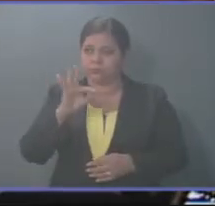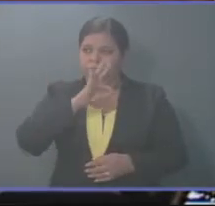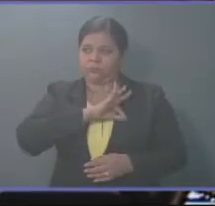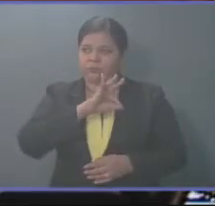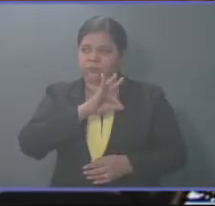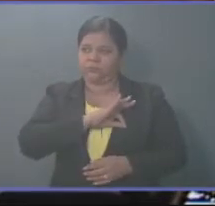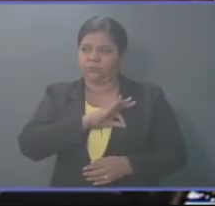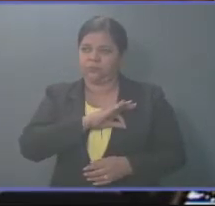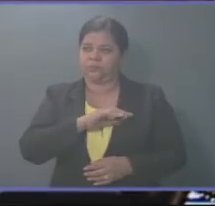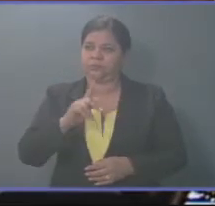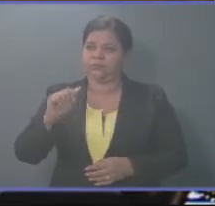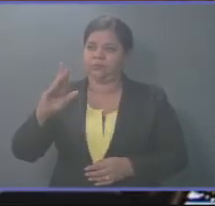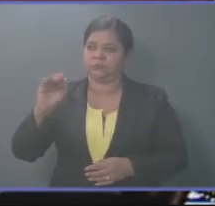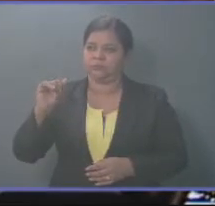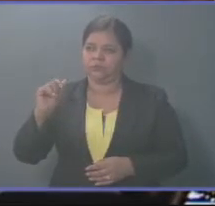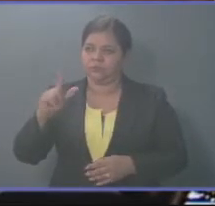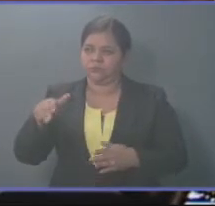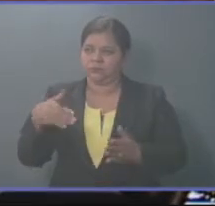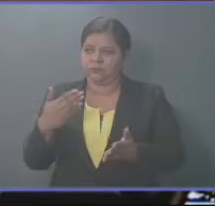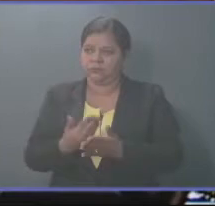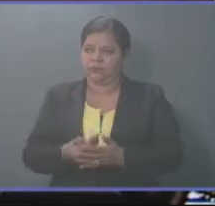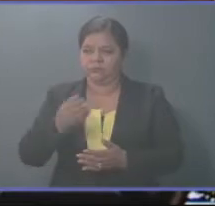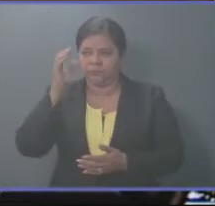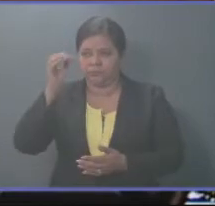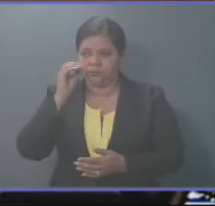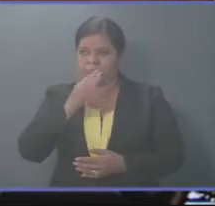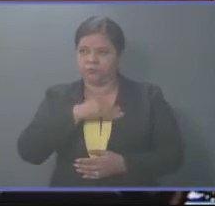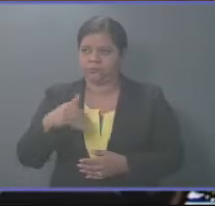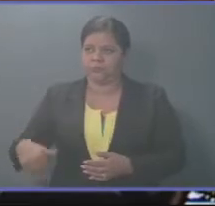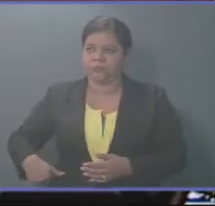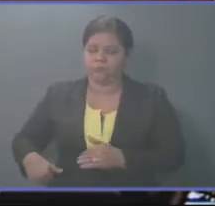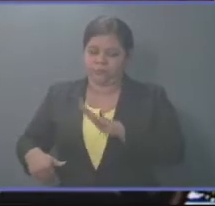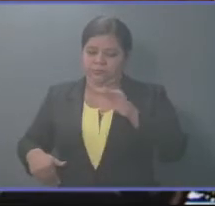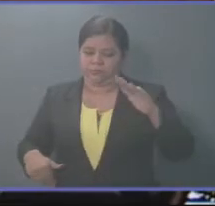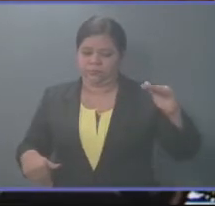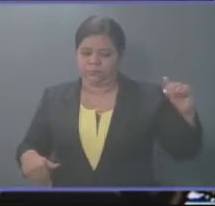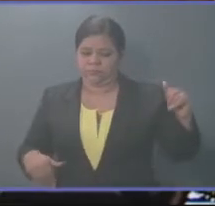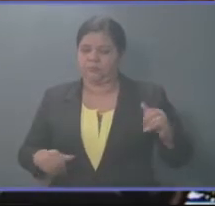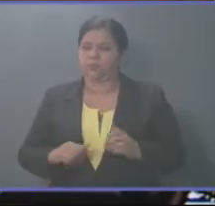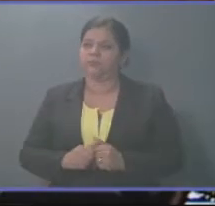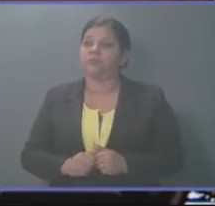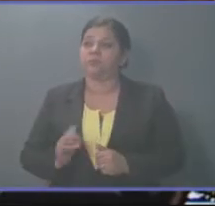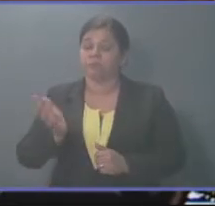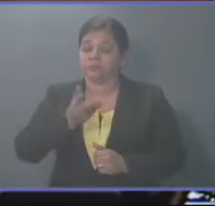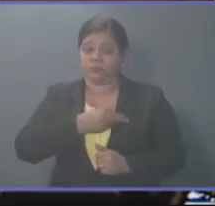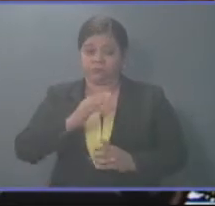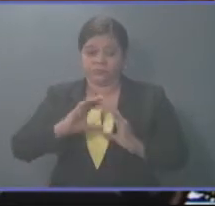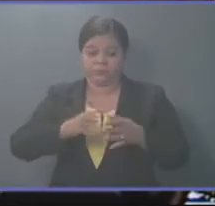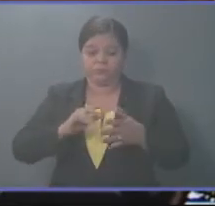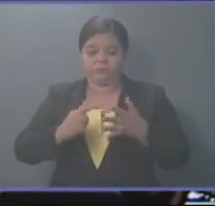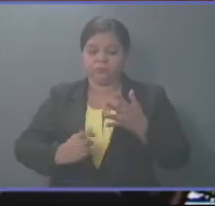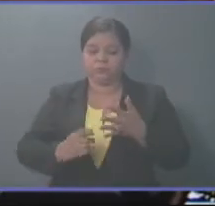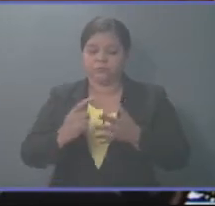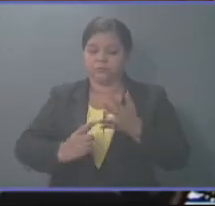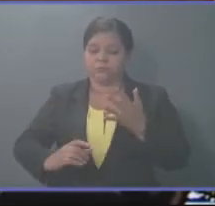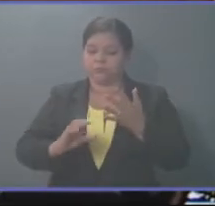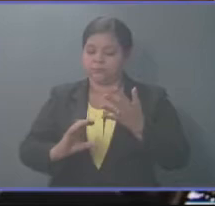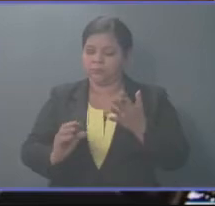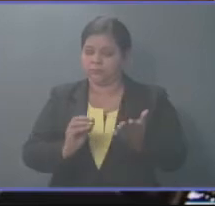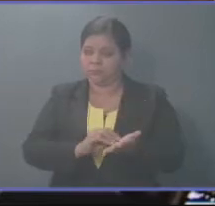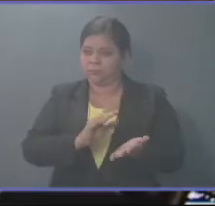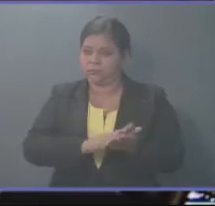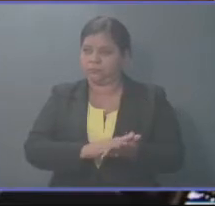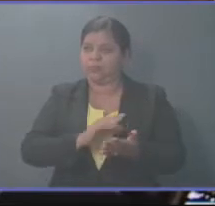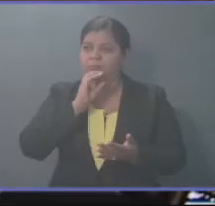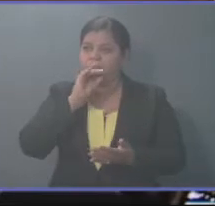favorable parcial a las observaciones del Presidente de la República. La Comisión de Legislación y Puntos Constitucionales se